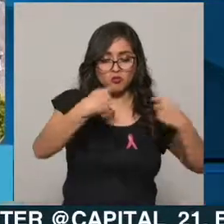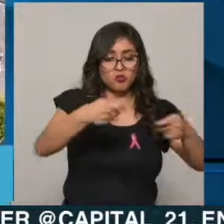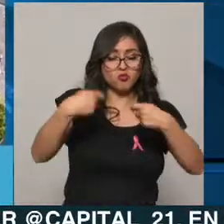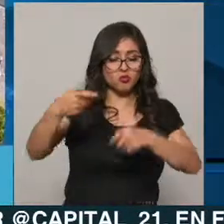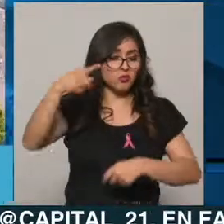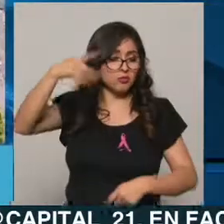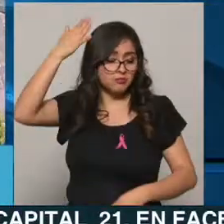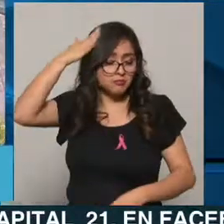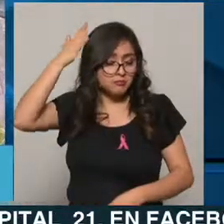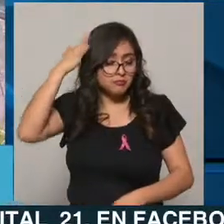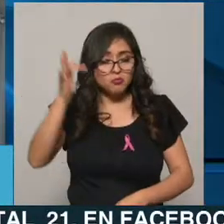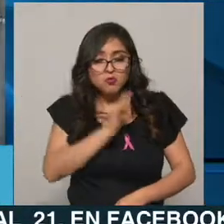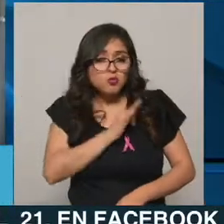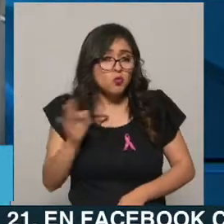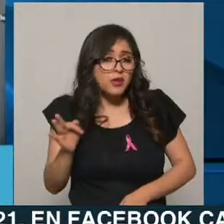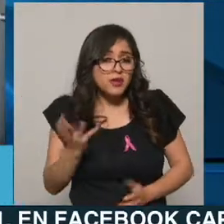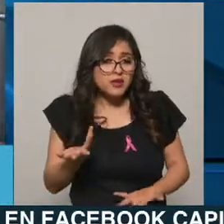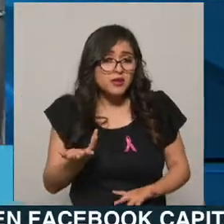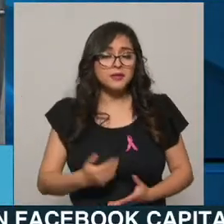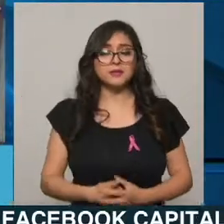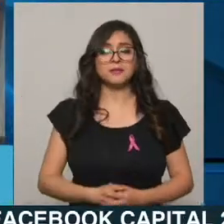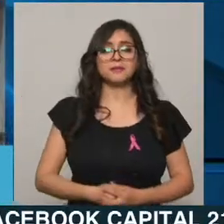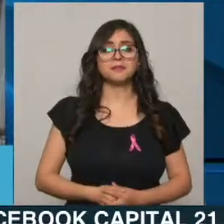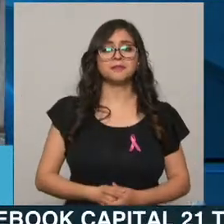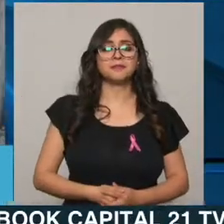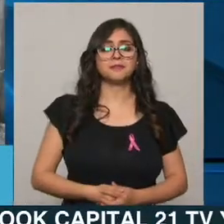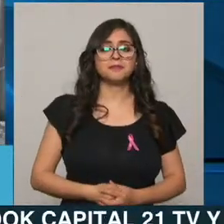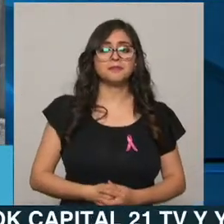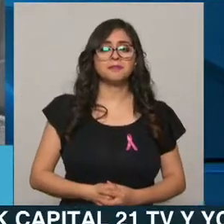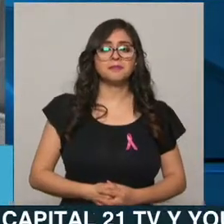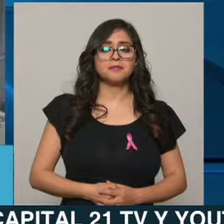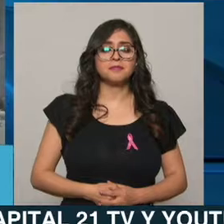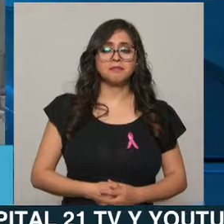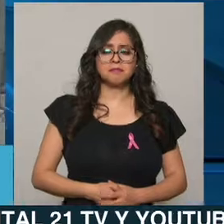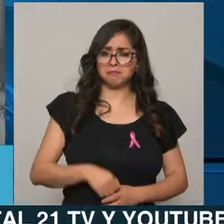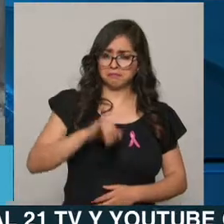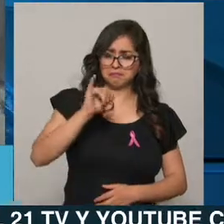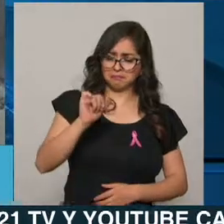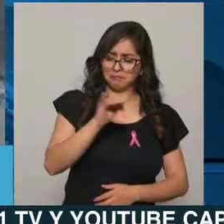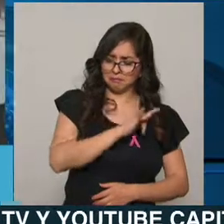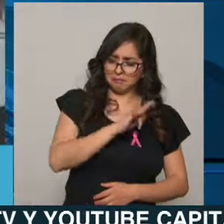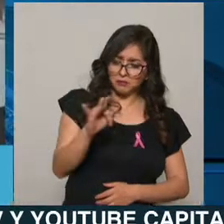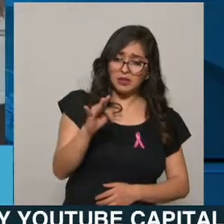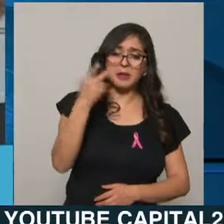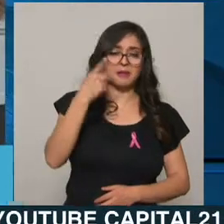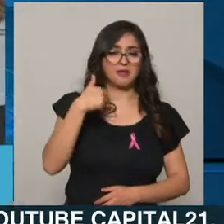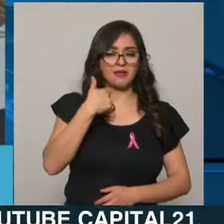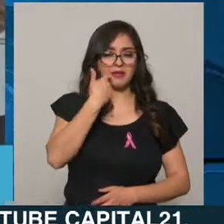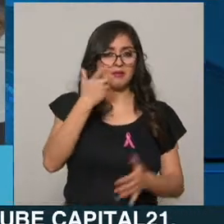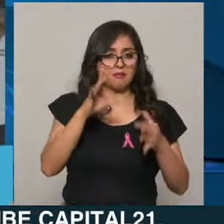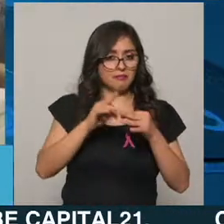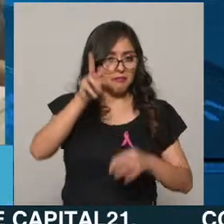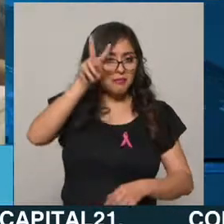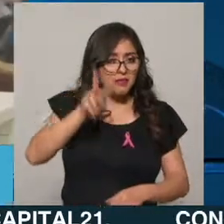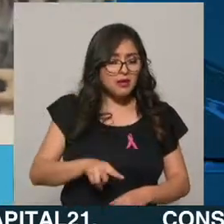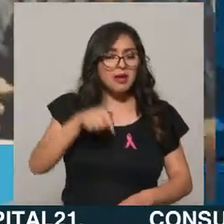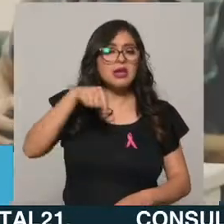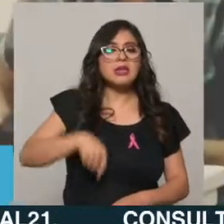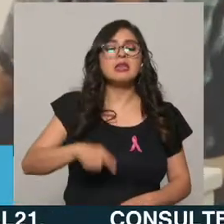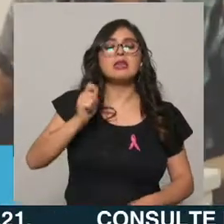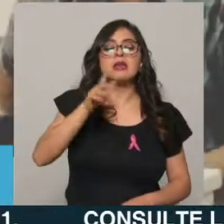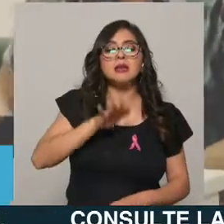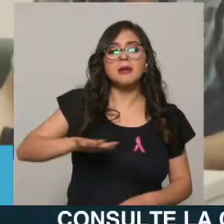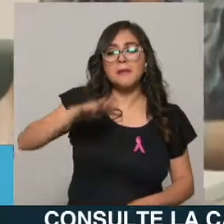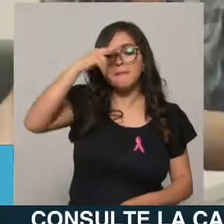liderazgo, manejo de liderazgo? Sin duda, pero te voy a ser bien honesto. En México sufrimos de una especie de enfermedad genérica